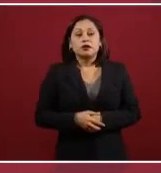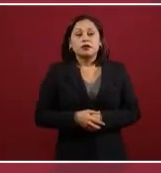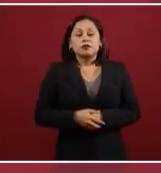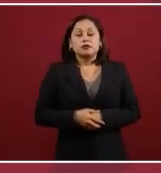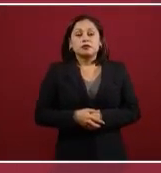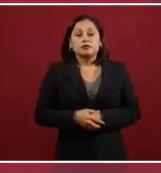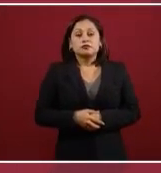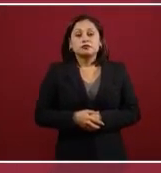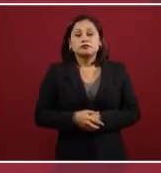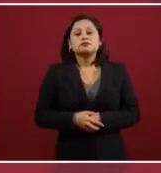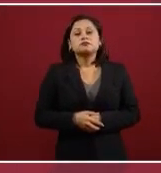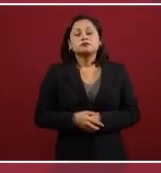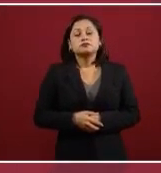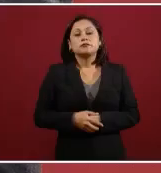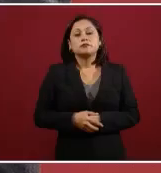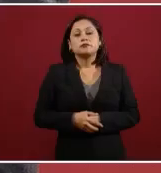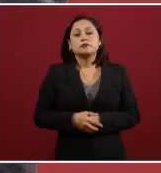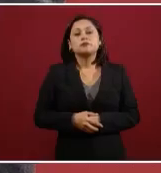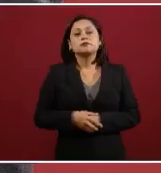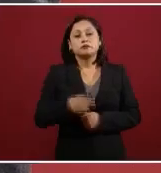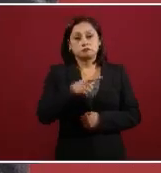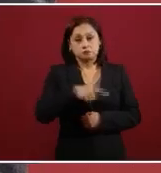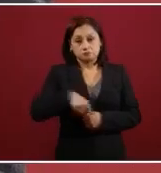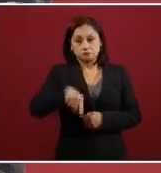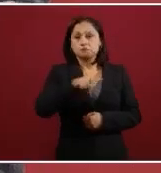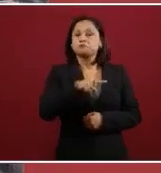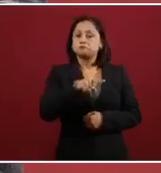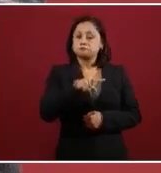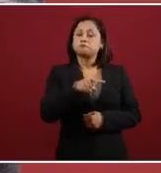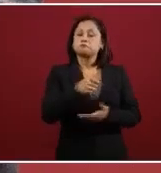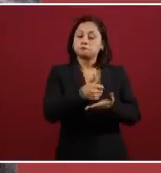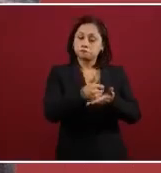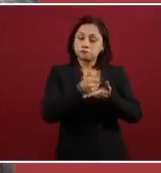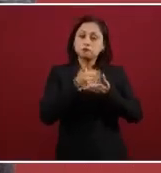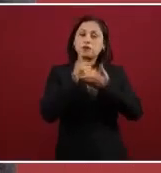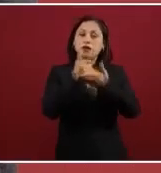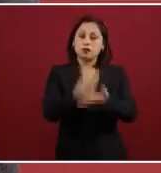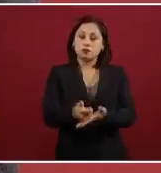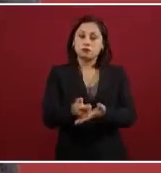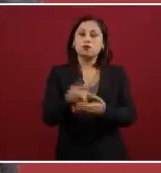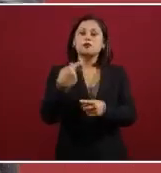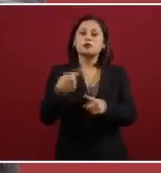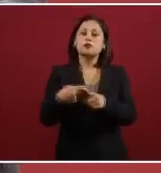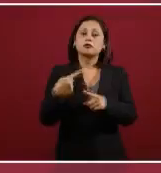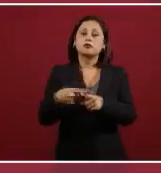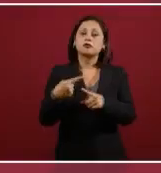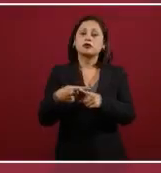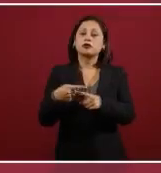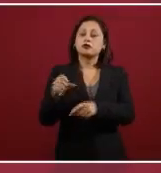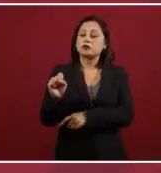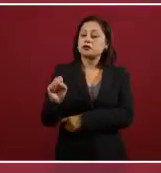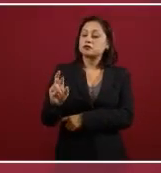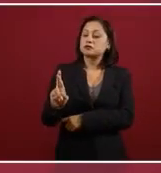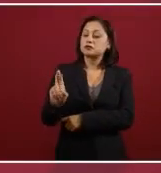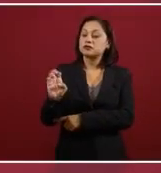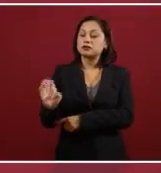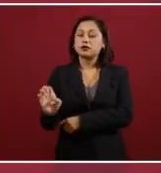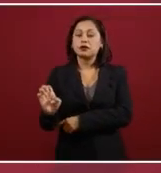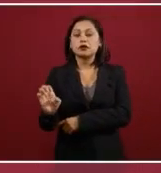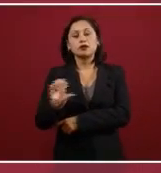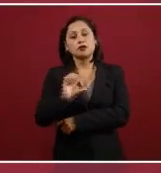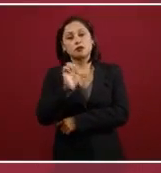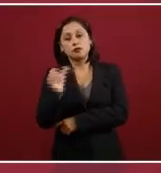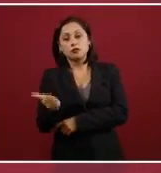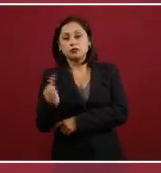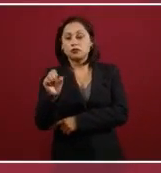con la participación conjunta de la Secretaría de Relaciones Exteriores y la